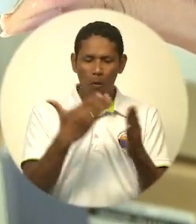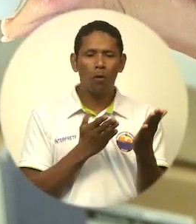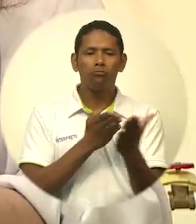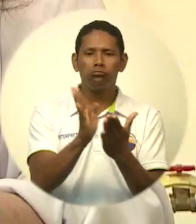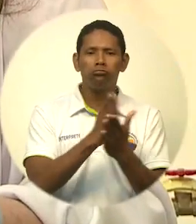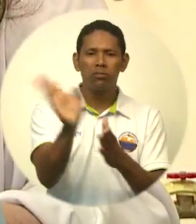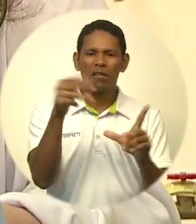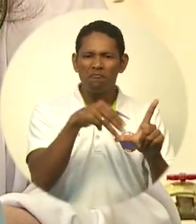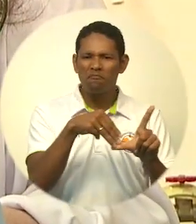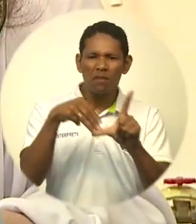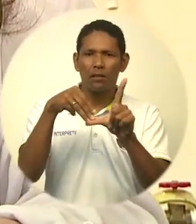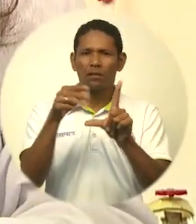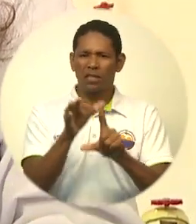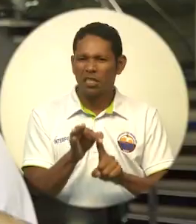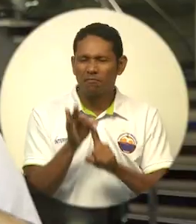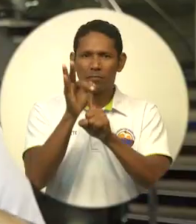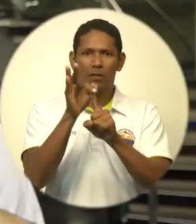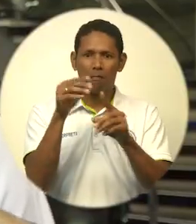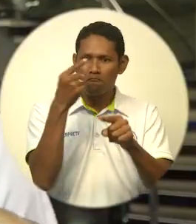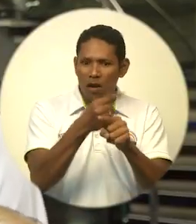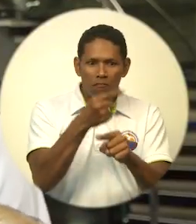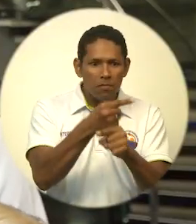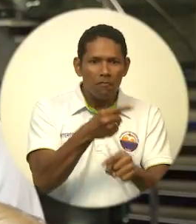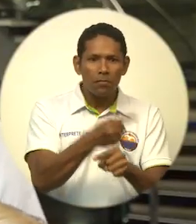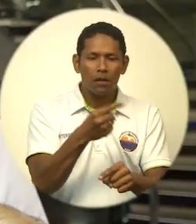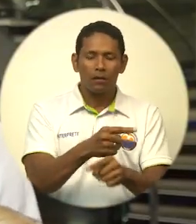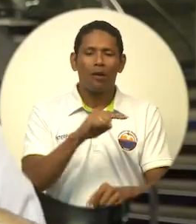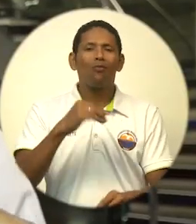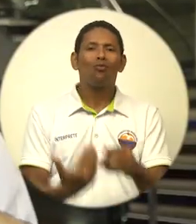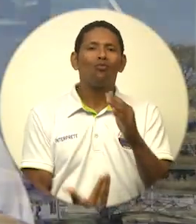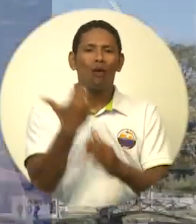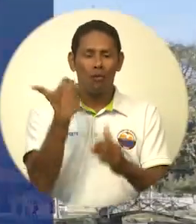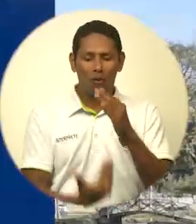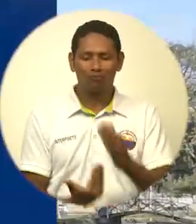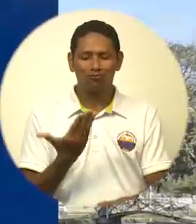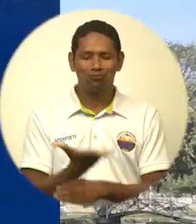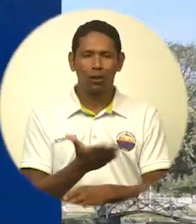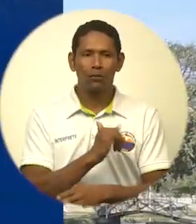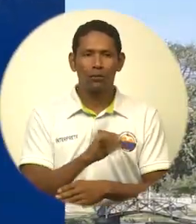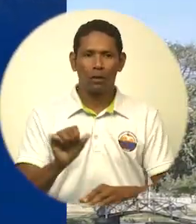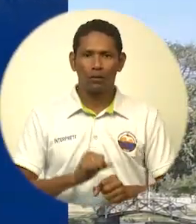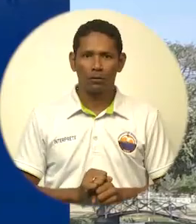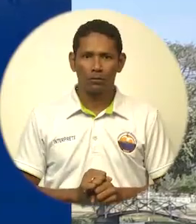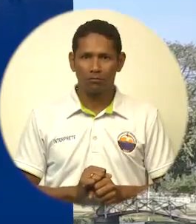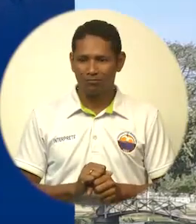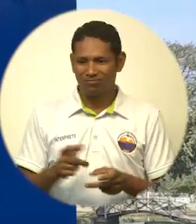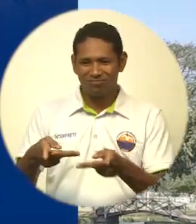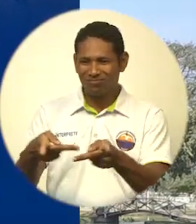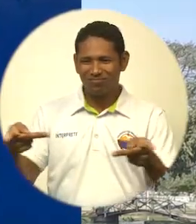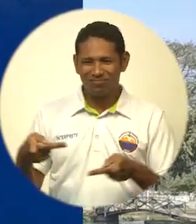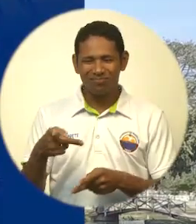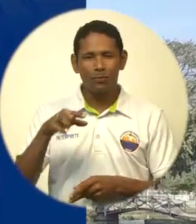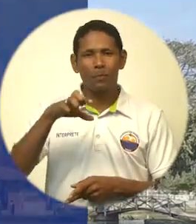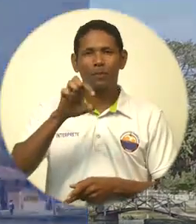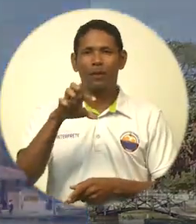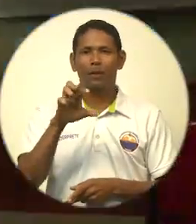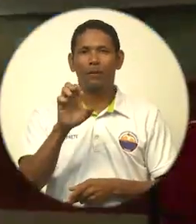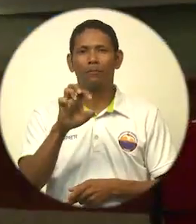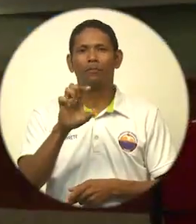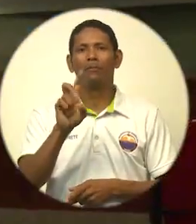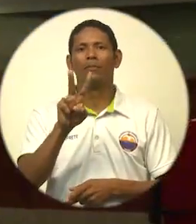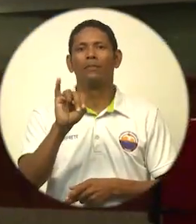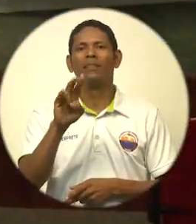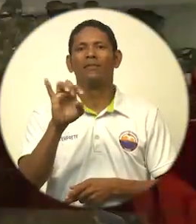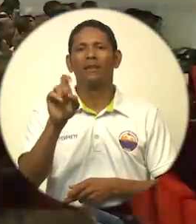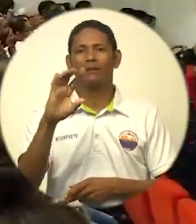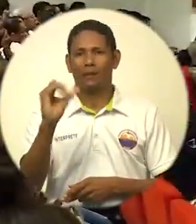agronomía, con pesca, nuevos programas de maestría, el nuevo doctorado propio, las especializaciones. Se cumplió, se cuenta ya con la nueva oferta. El auditorio